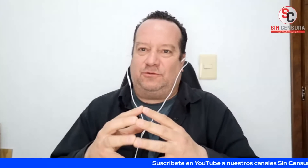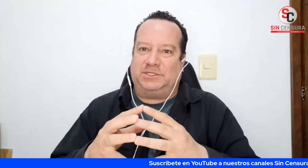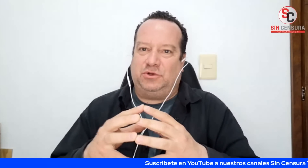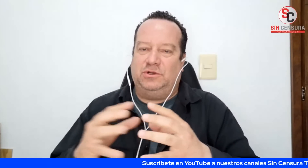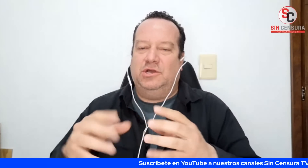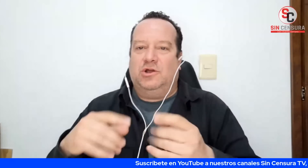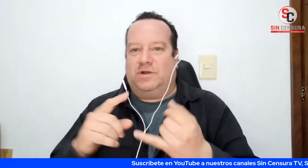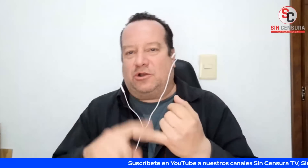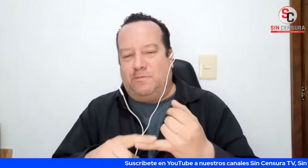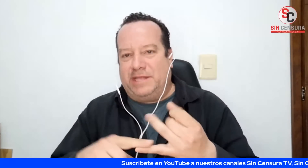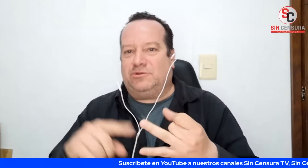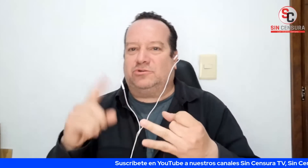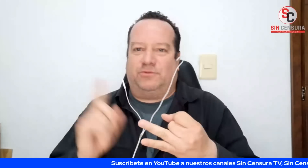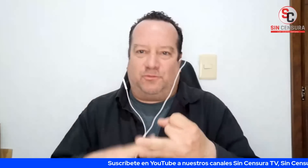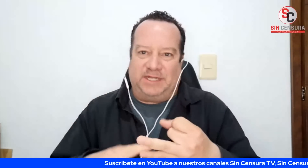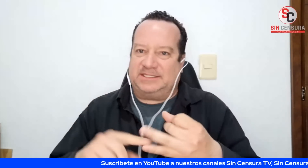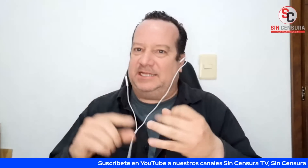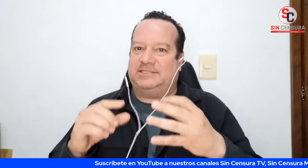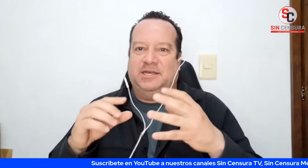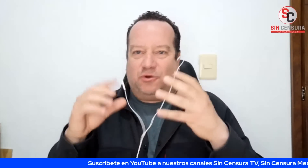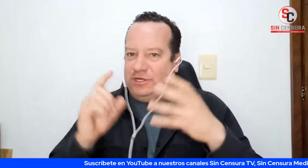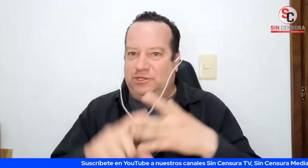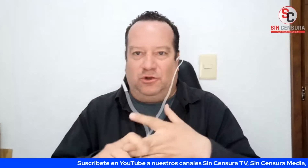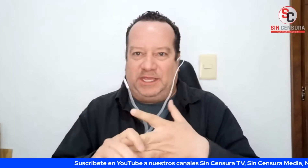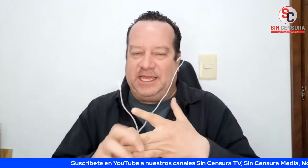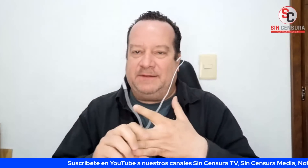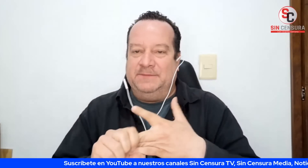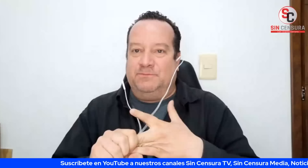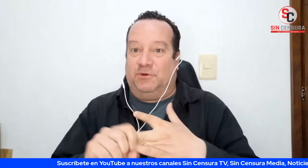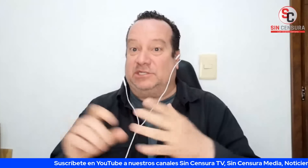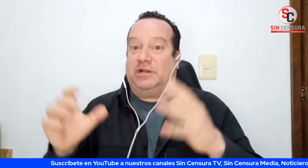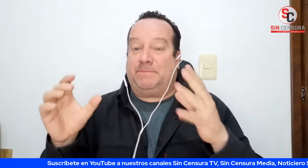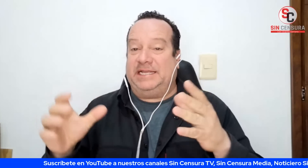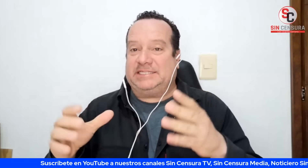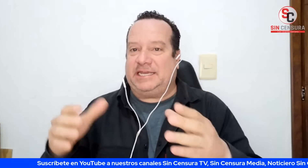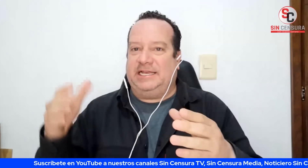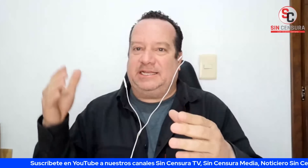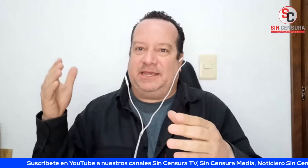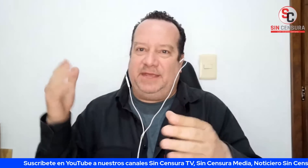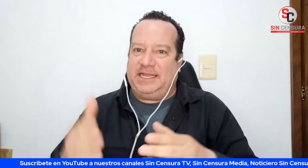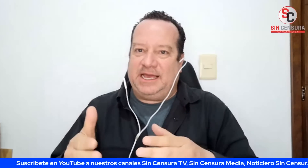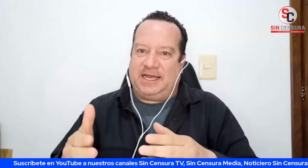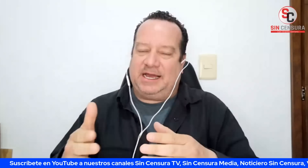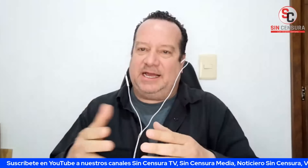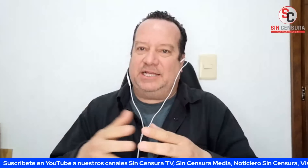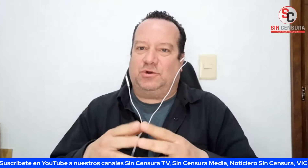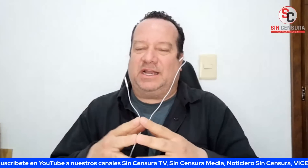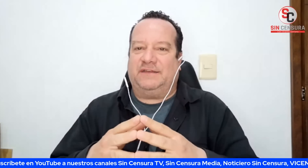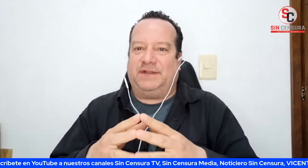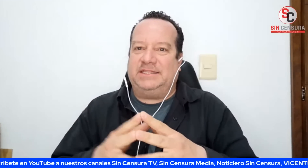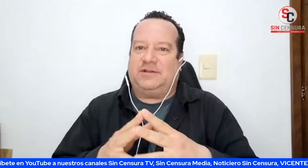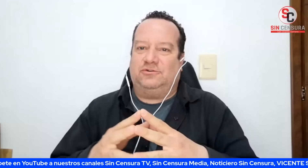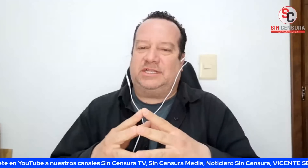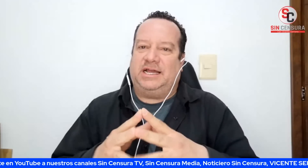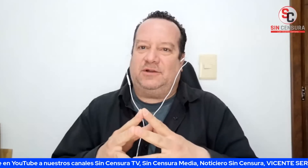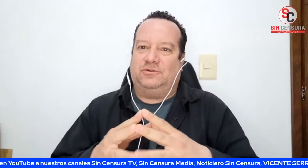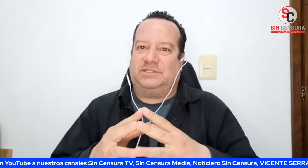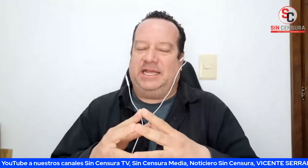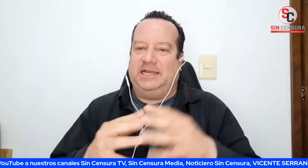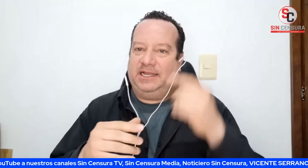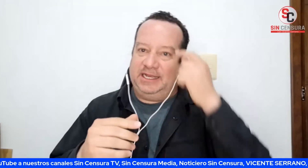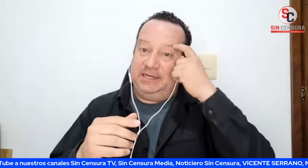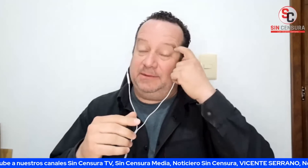Cuarta Transformación con argumentos, con propuestas, con ideología, pues ahora parece que el que viene a chocar de frente